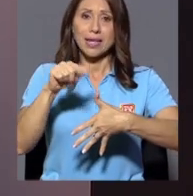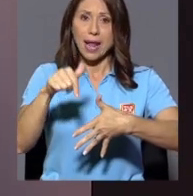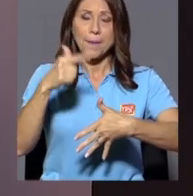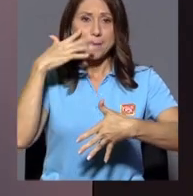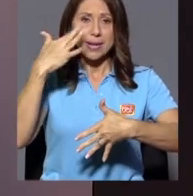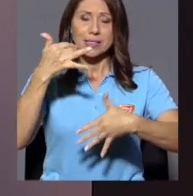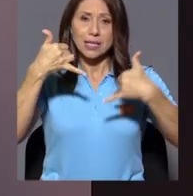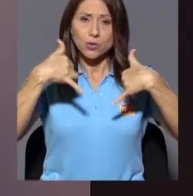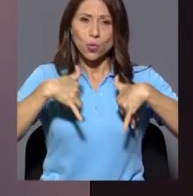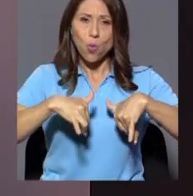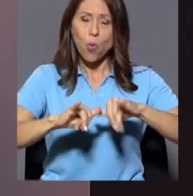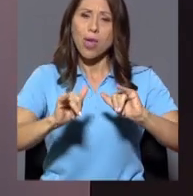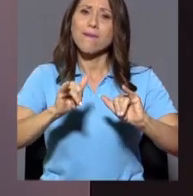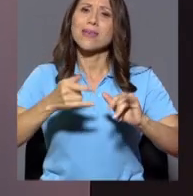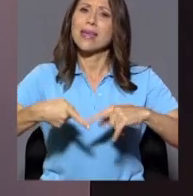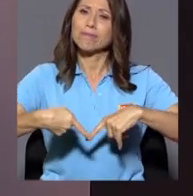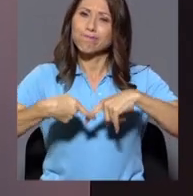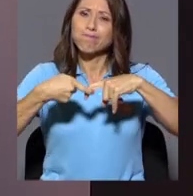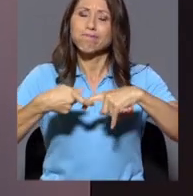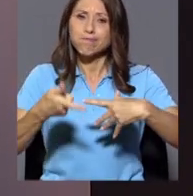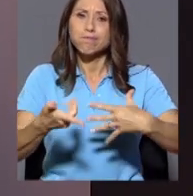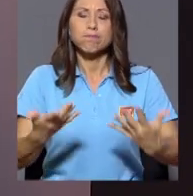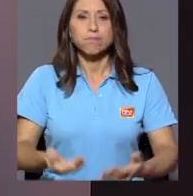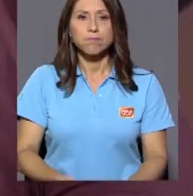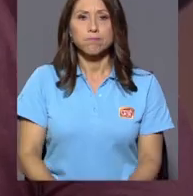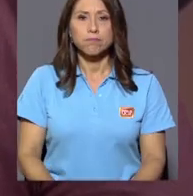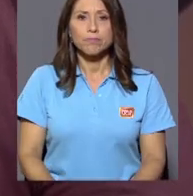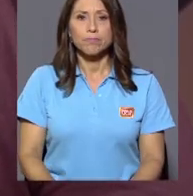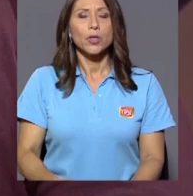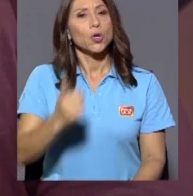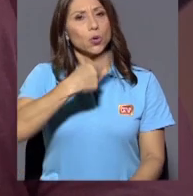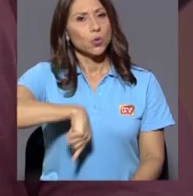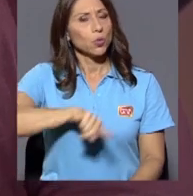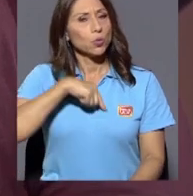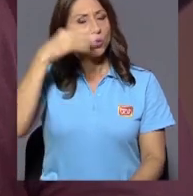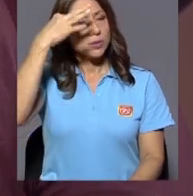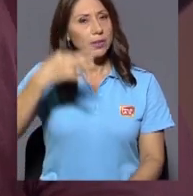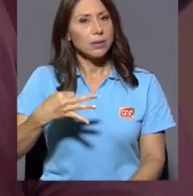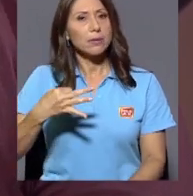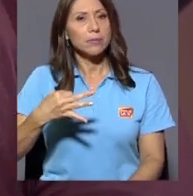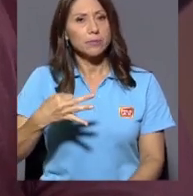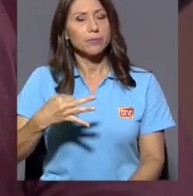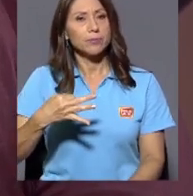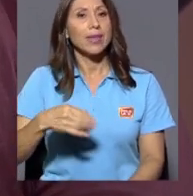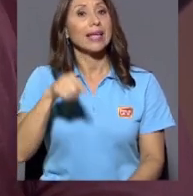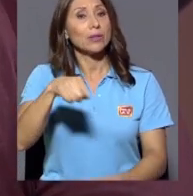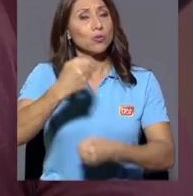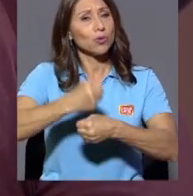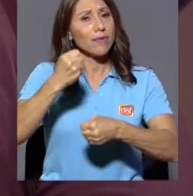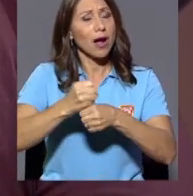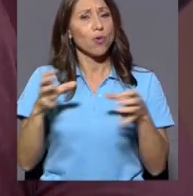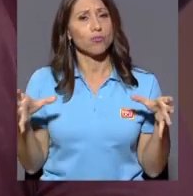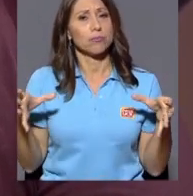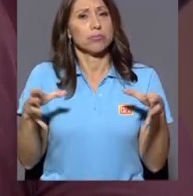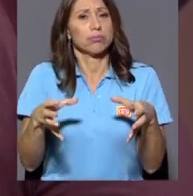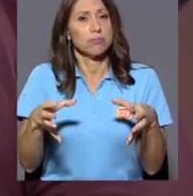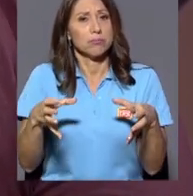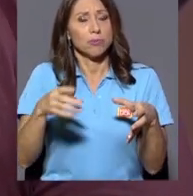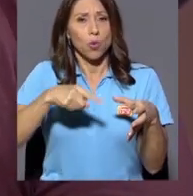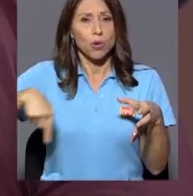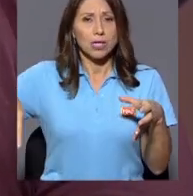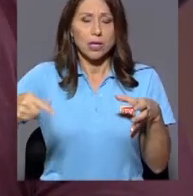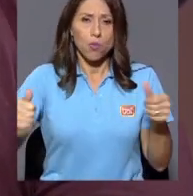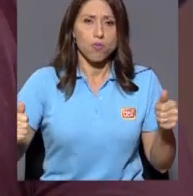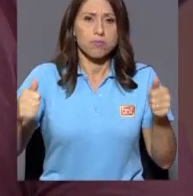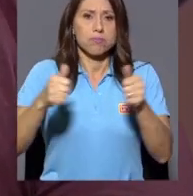parece que todavía tiene cuentas pendientes en ese sentido nosotros creemos que es un trabajo colectivo